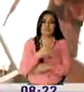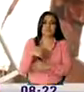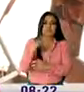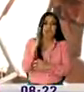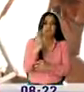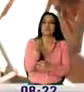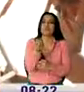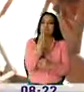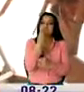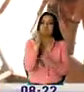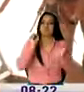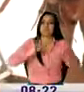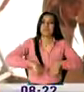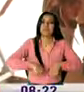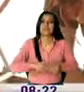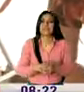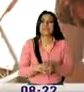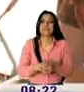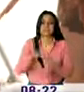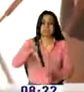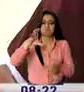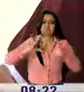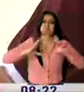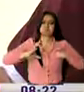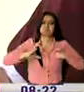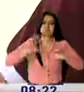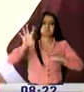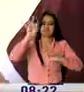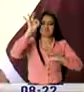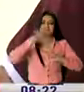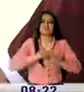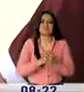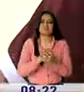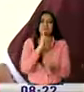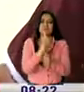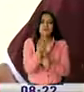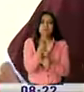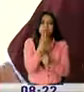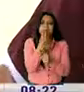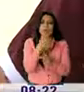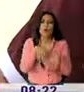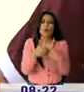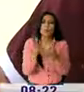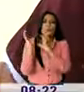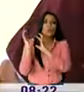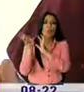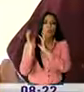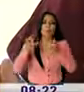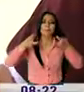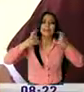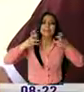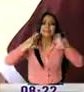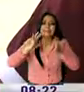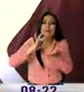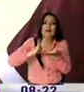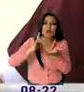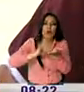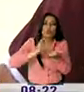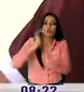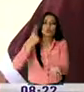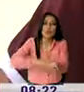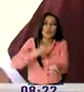nosotros tomamos el más gordito. Ellos se alimentan lo que es con coco, maíz, arroz cocinado, yuca,